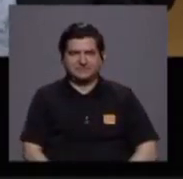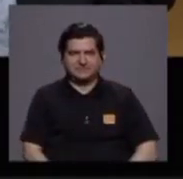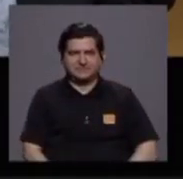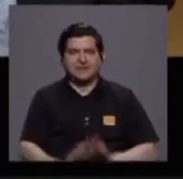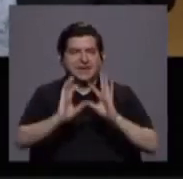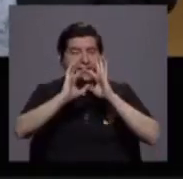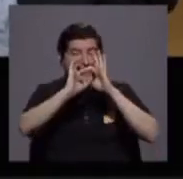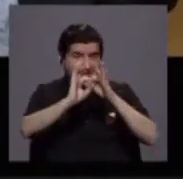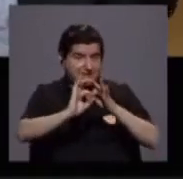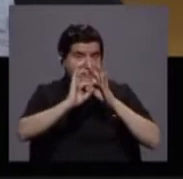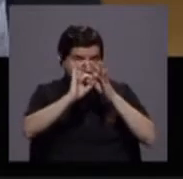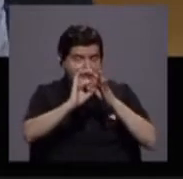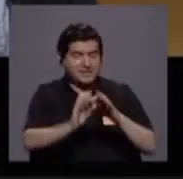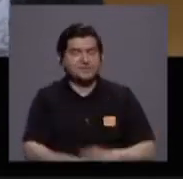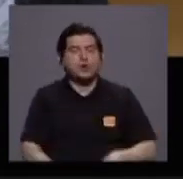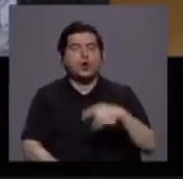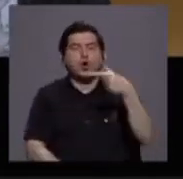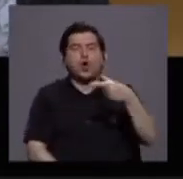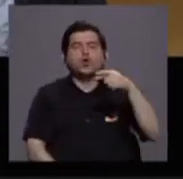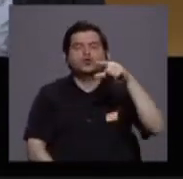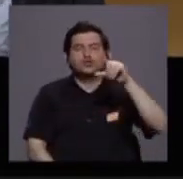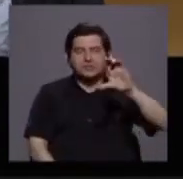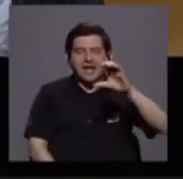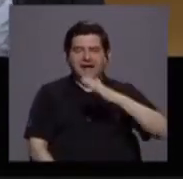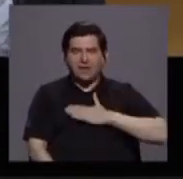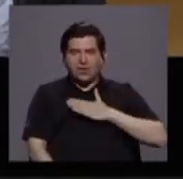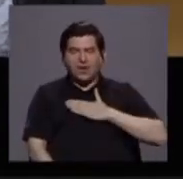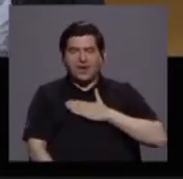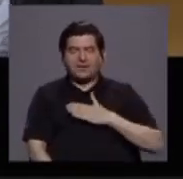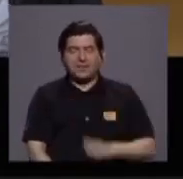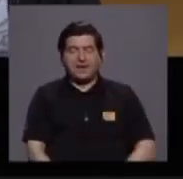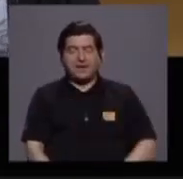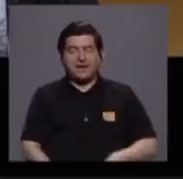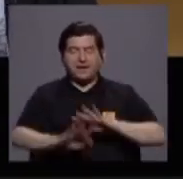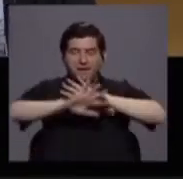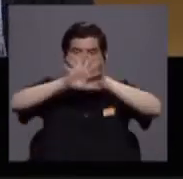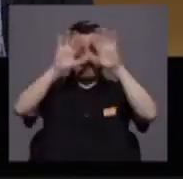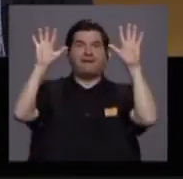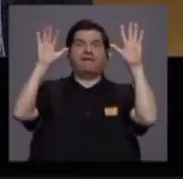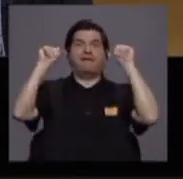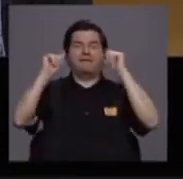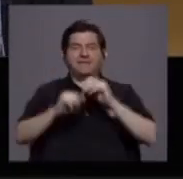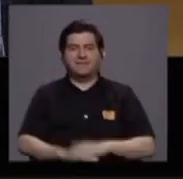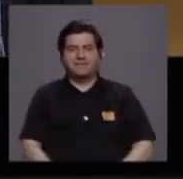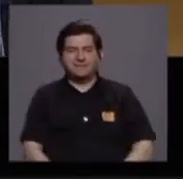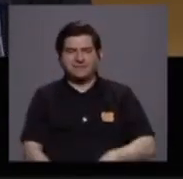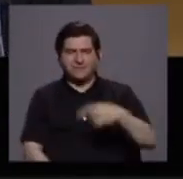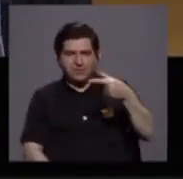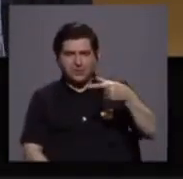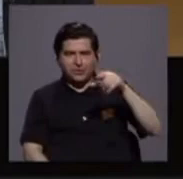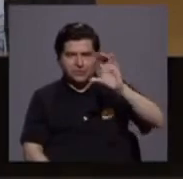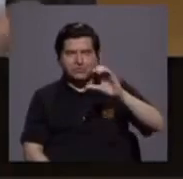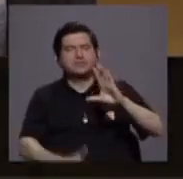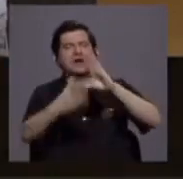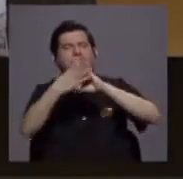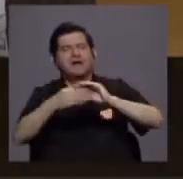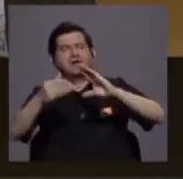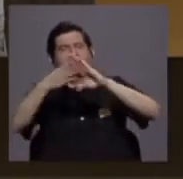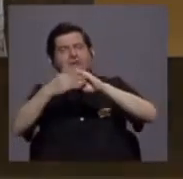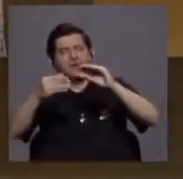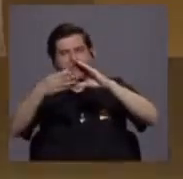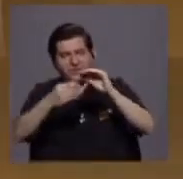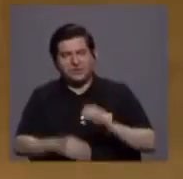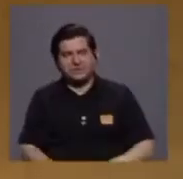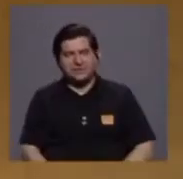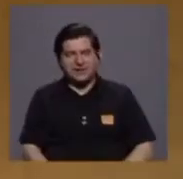respecto a lo cual Gonzalo Castañeda me abrió los ojos. Gonzalo Castañeda me contó de